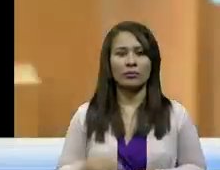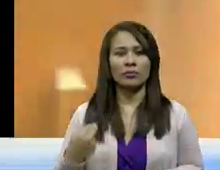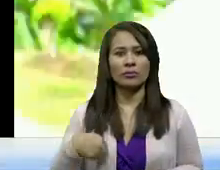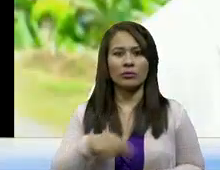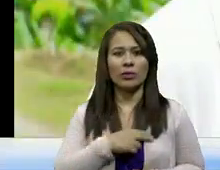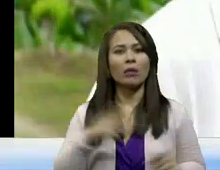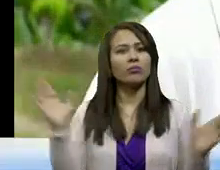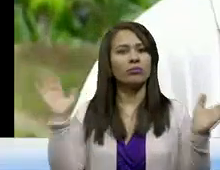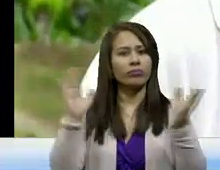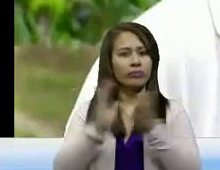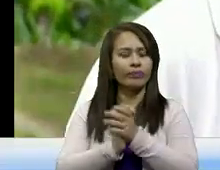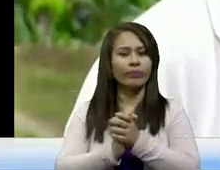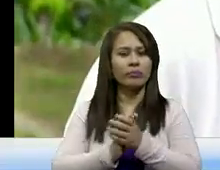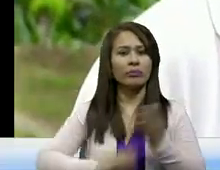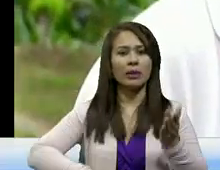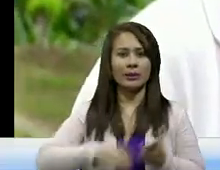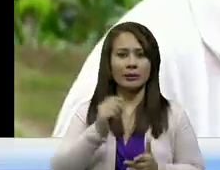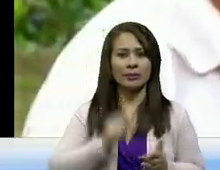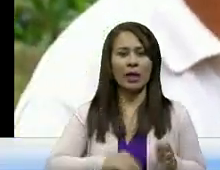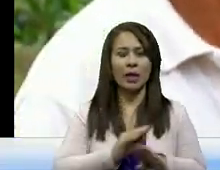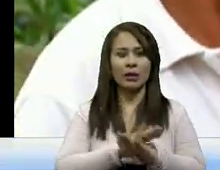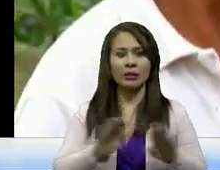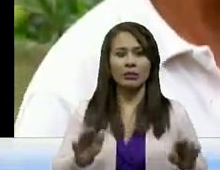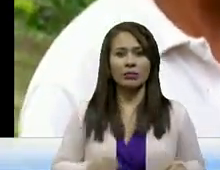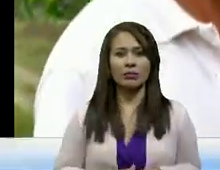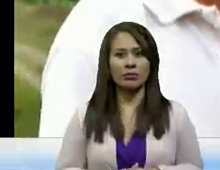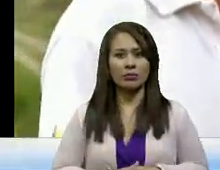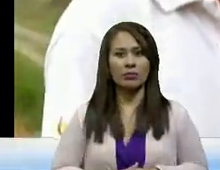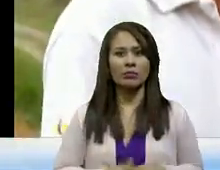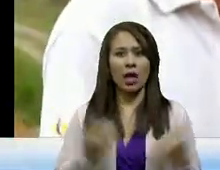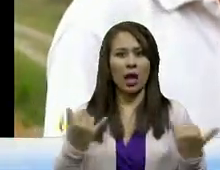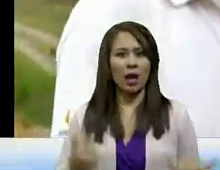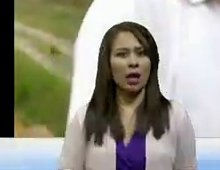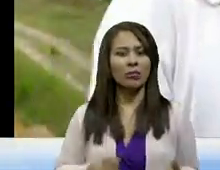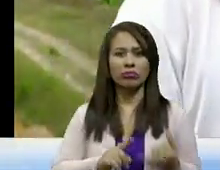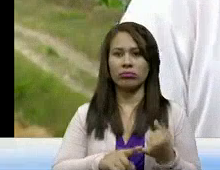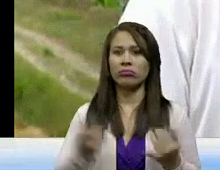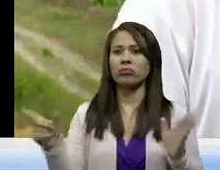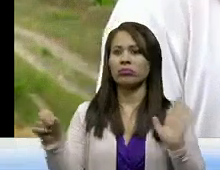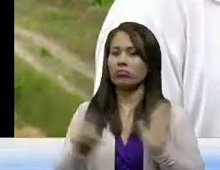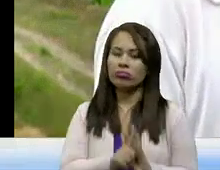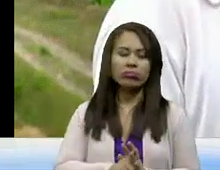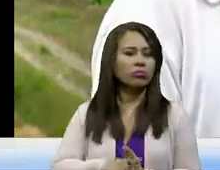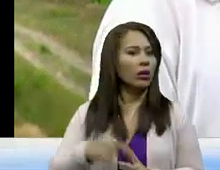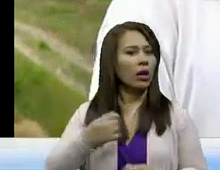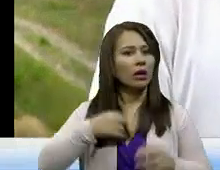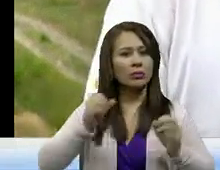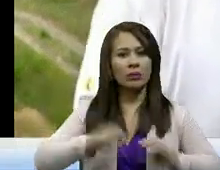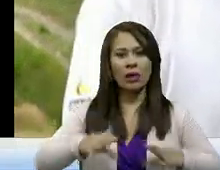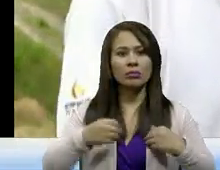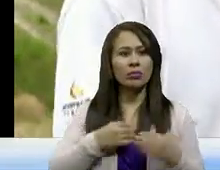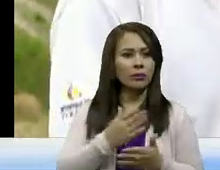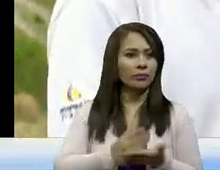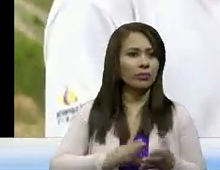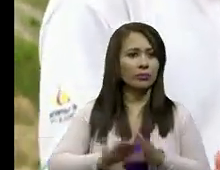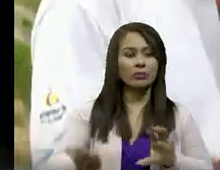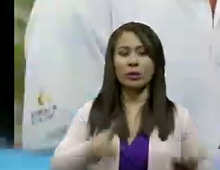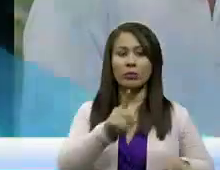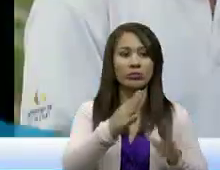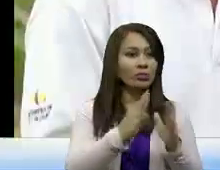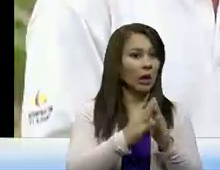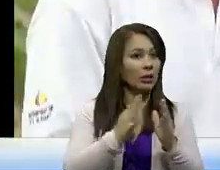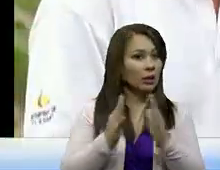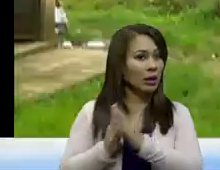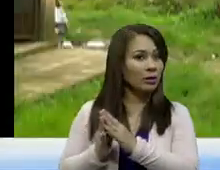contraídos matrimonio. Y pero tenemos... ya acercándose a lo actual, a la parte legal. Y veo también pues que sus viviendas ya no